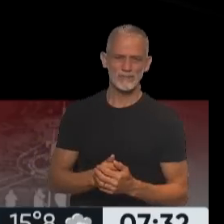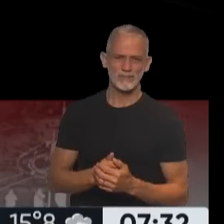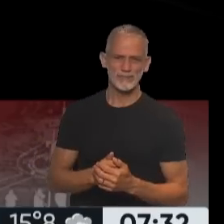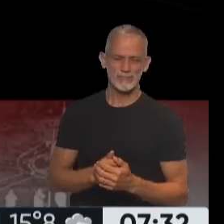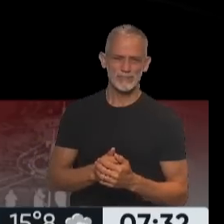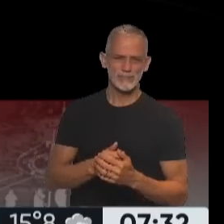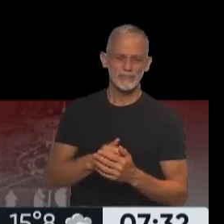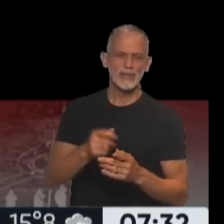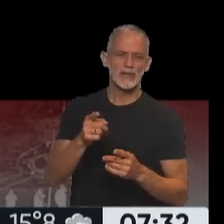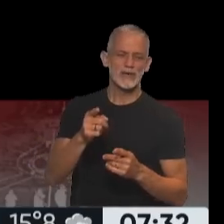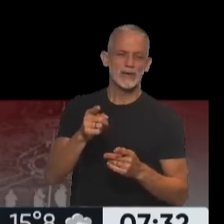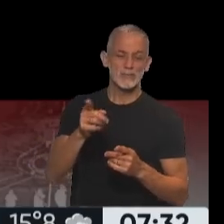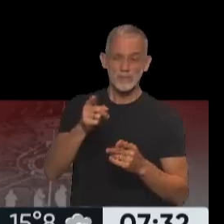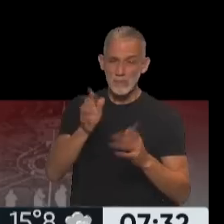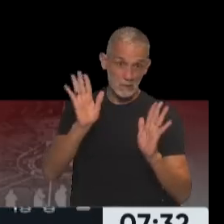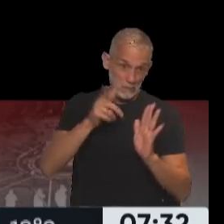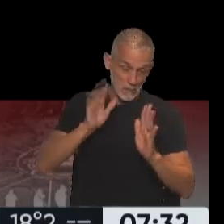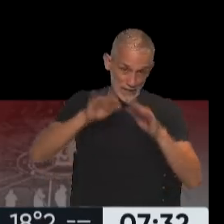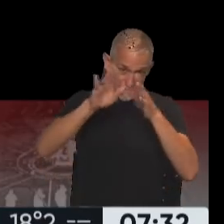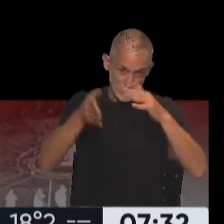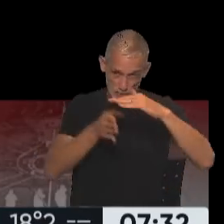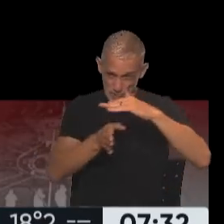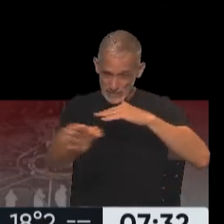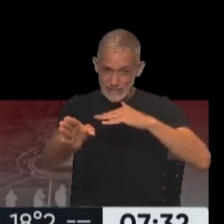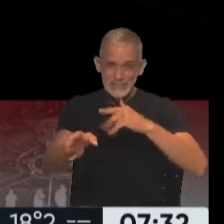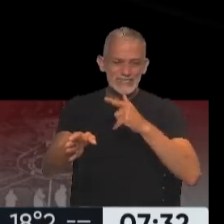que va, me parece.